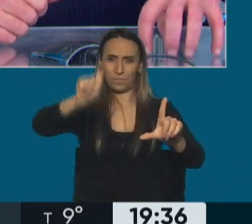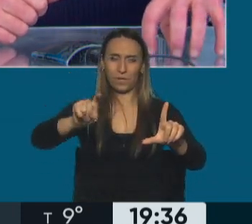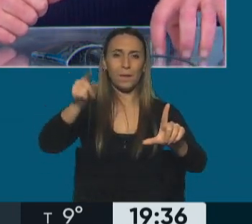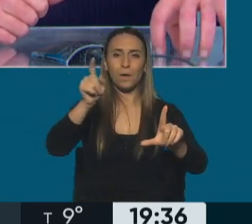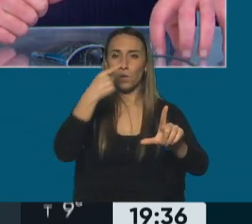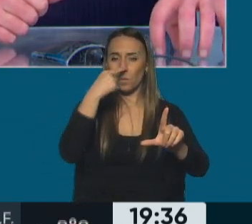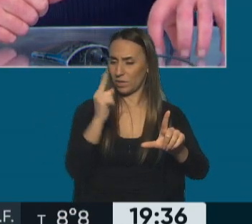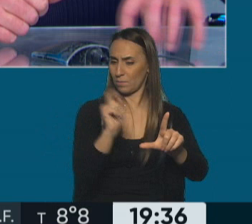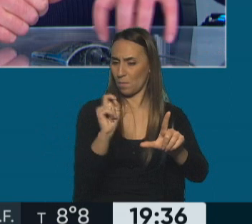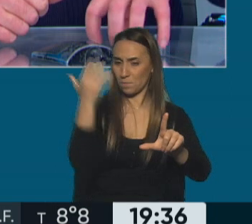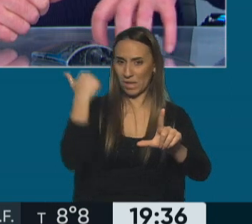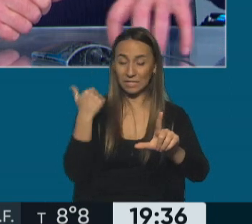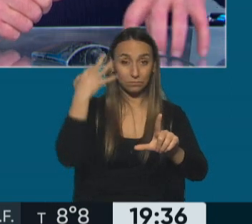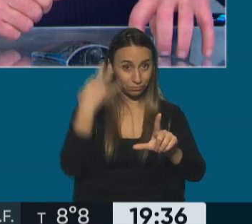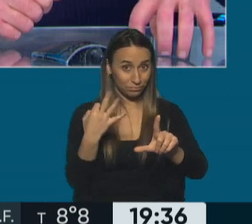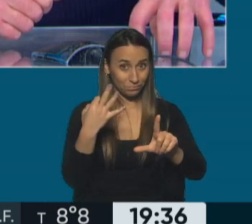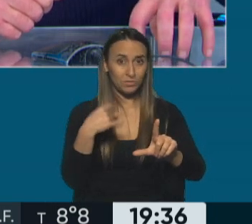China, por sus características,